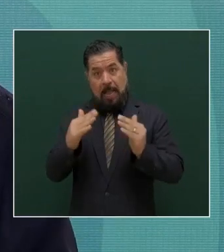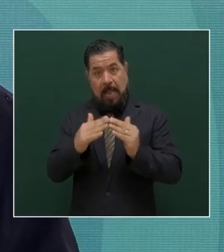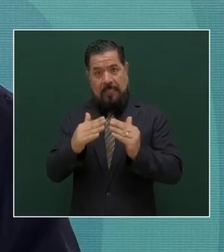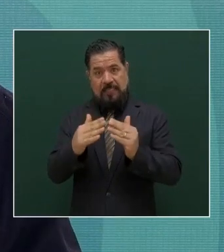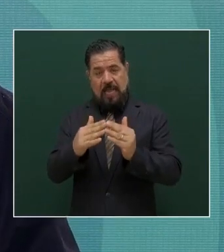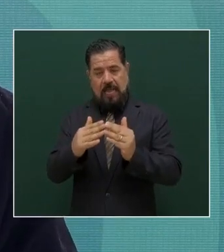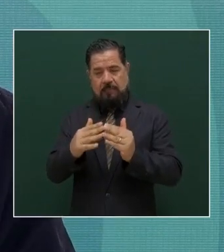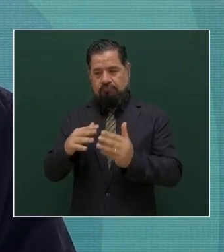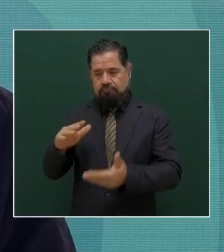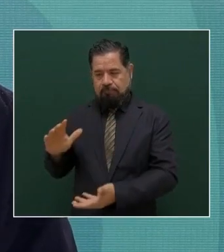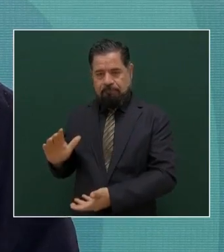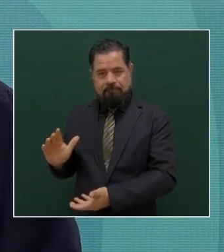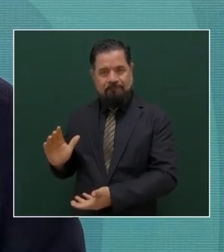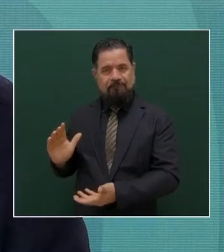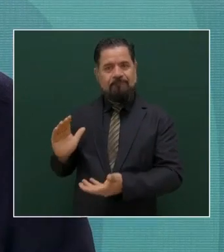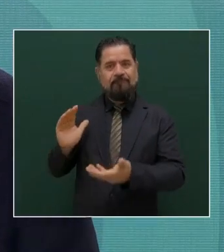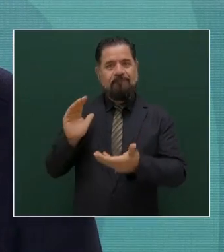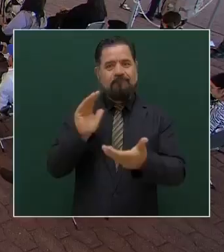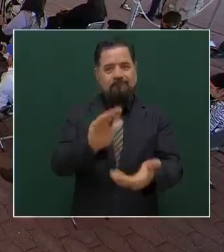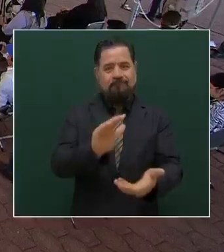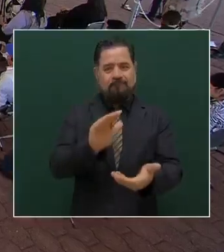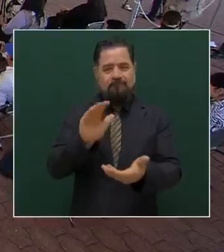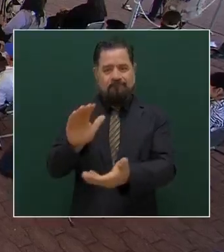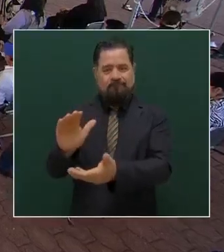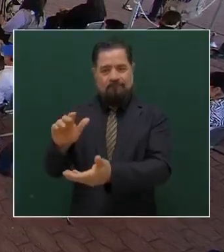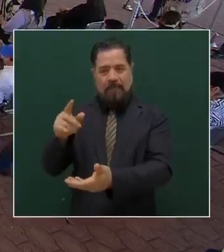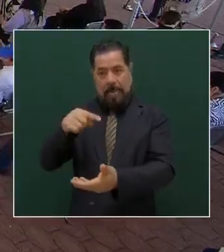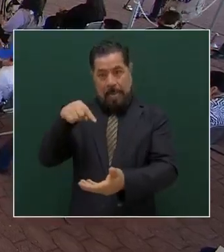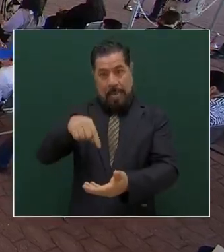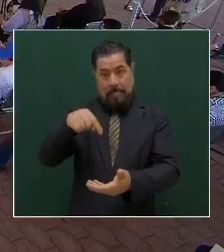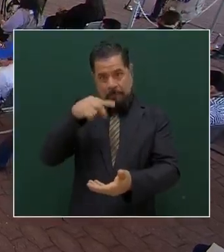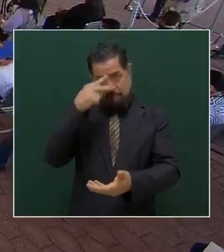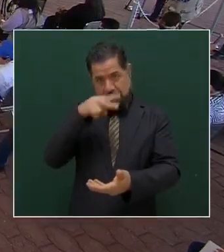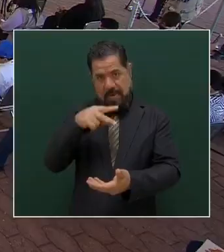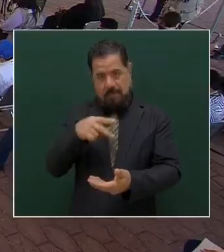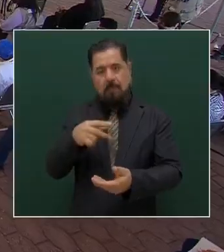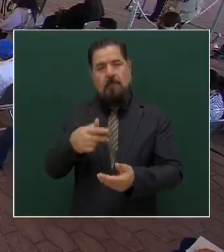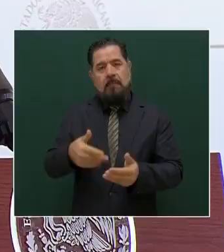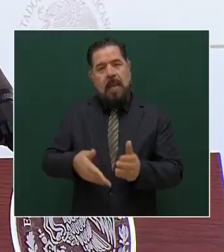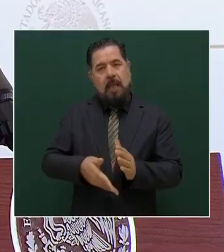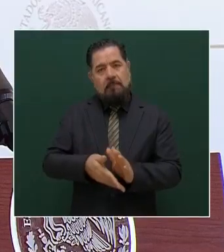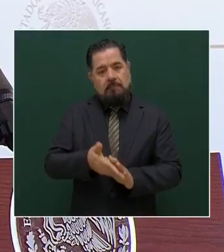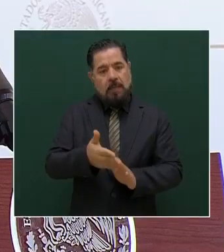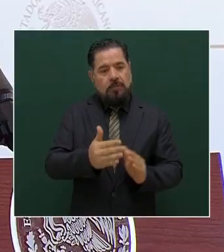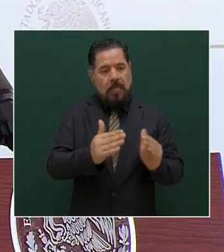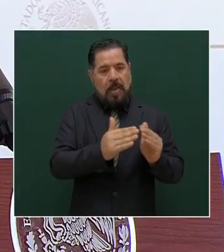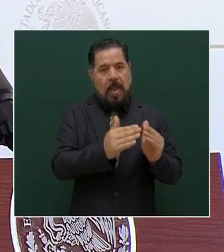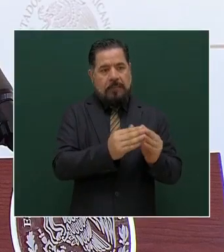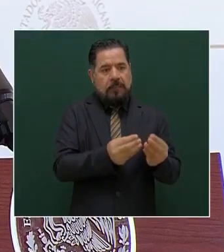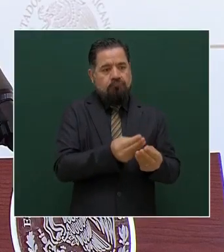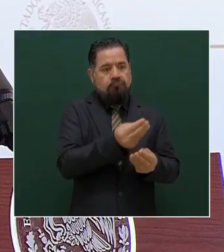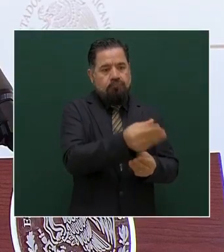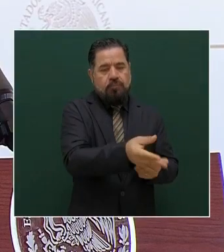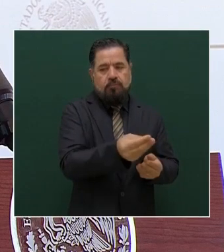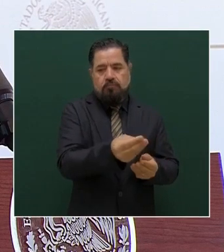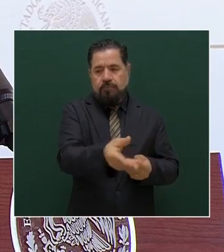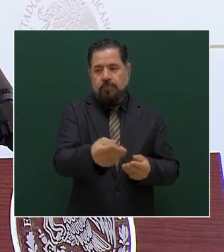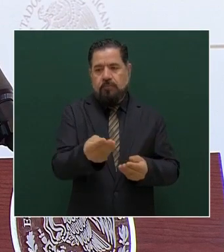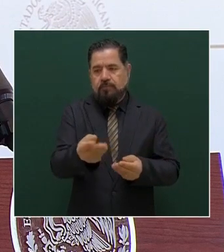en nuestro país que estén en los hogares de los